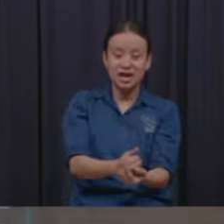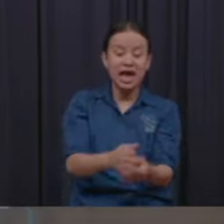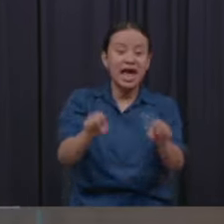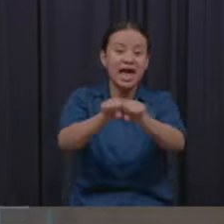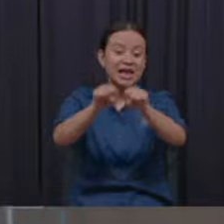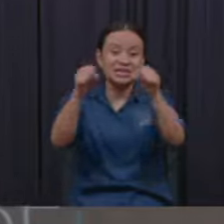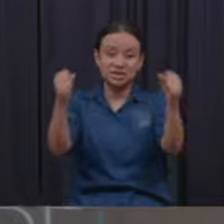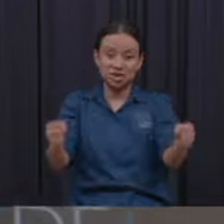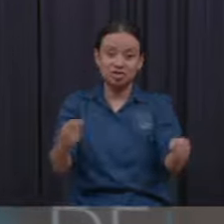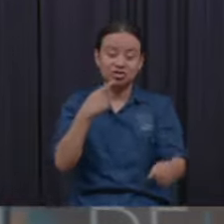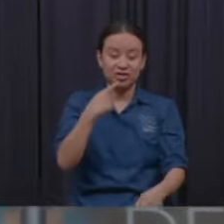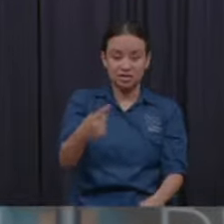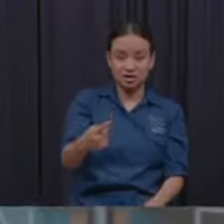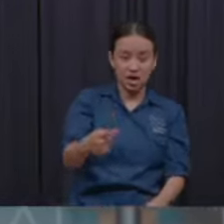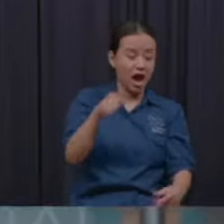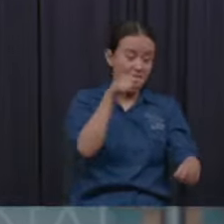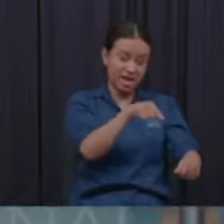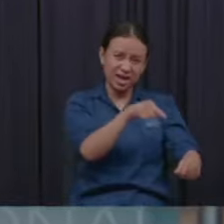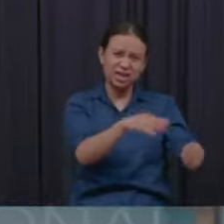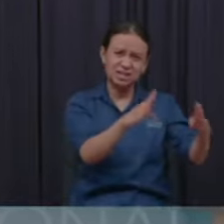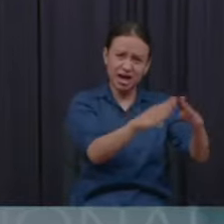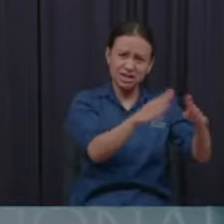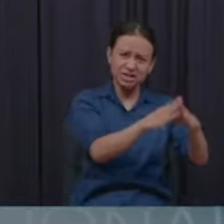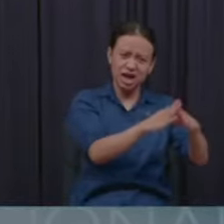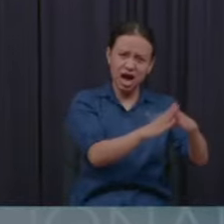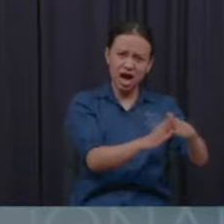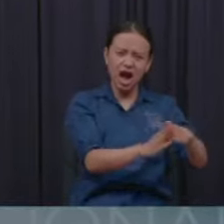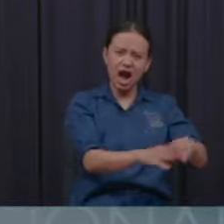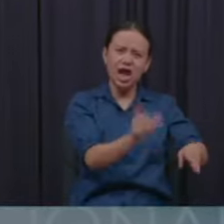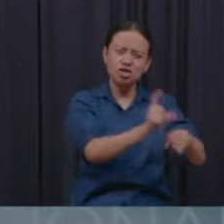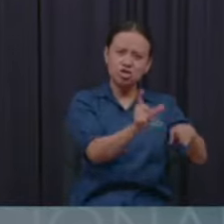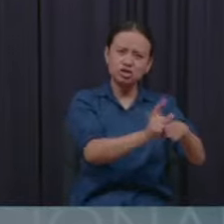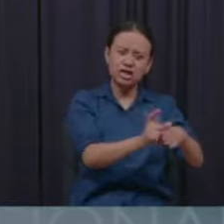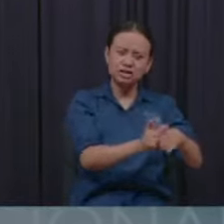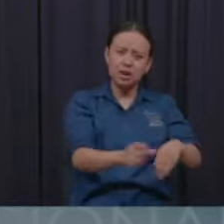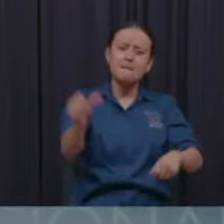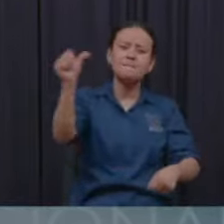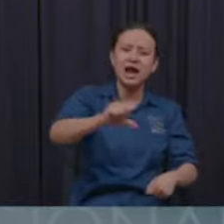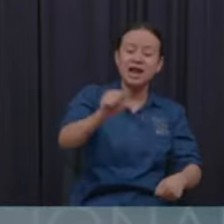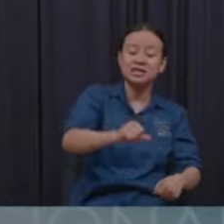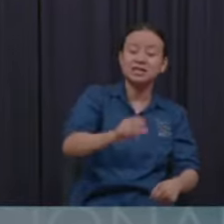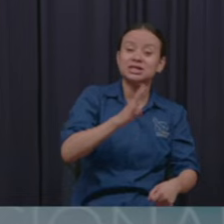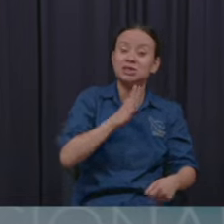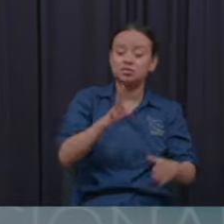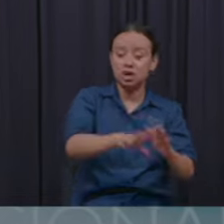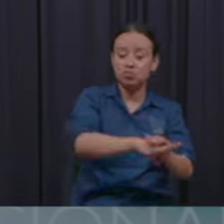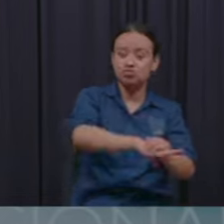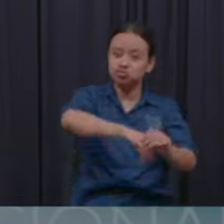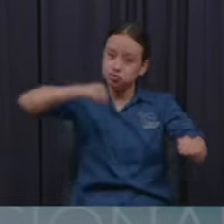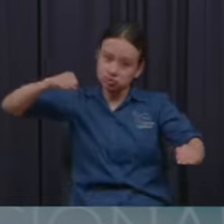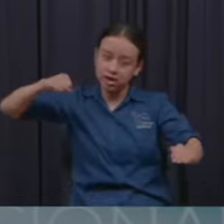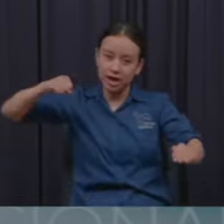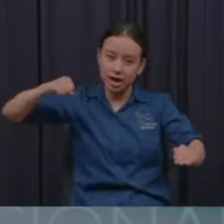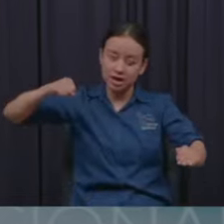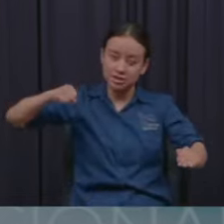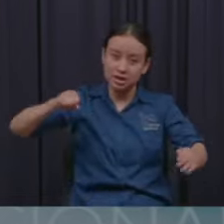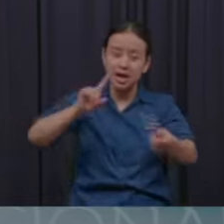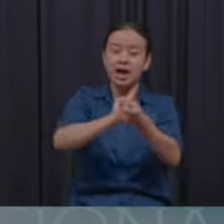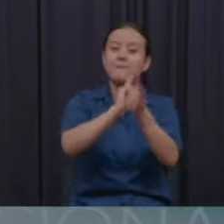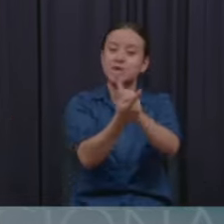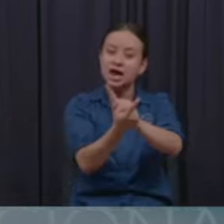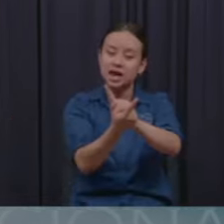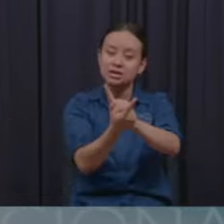y bótenlas. O sea, hay fundamentos, hay cosas que hay que sacarlas y hay que reemplazarlas por las